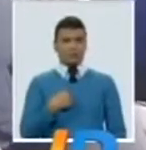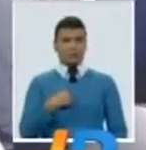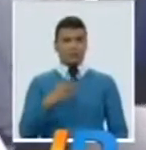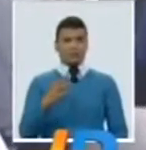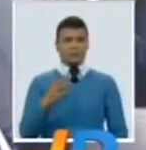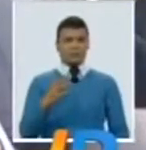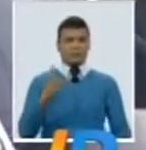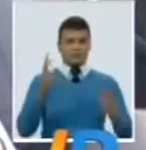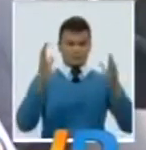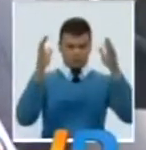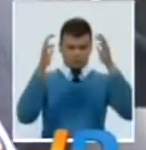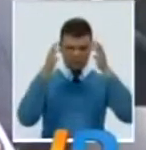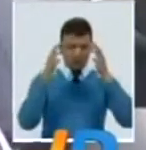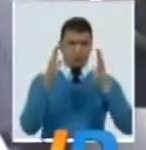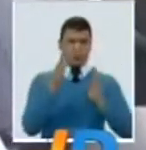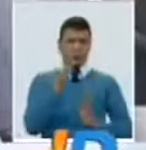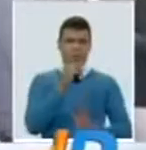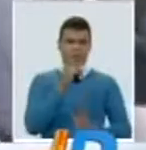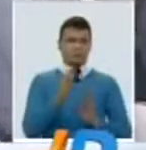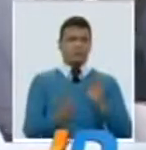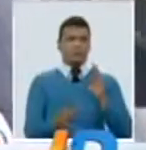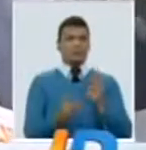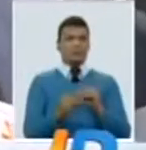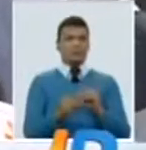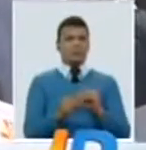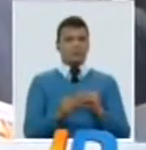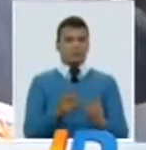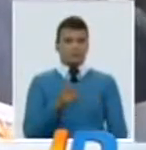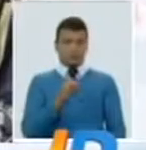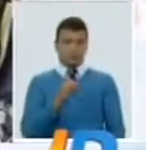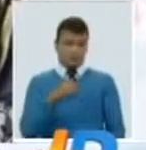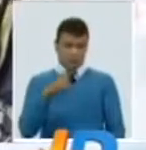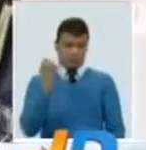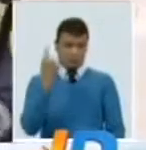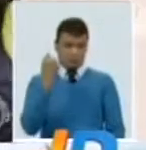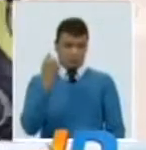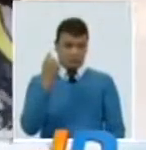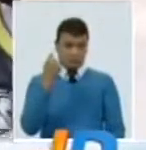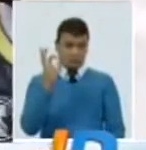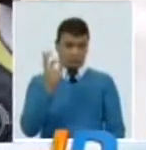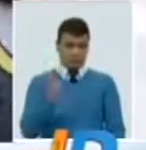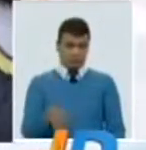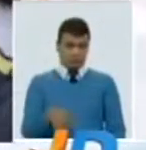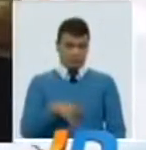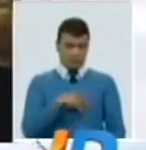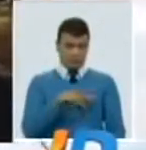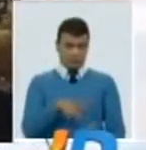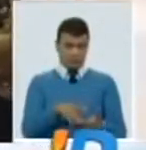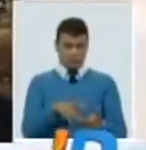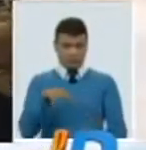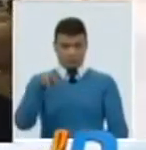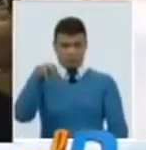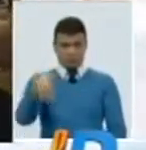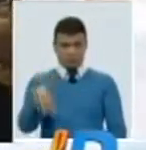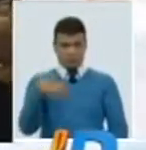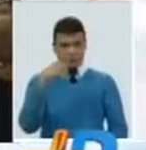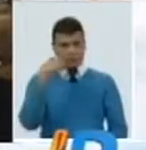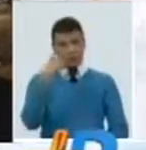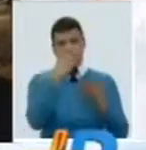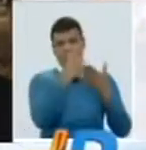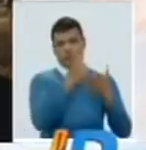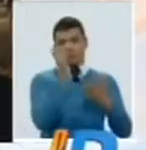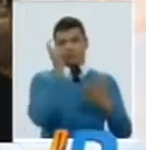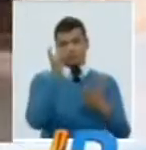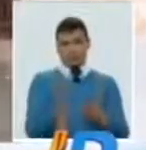casco y voy con mis tragos, ¿me entiendes? El conductor llegó hasta el puesto de control para interceder por un motociclista que también